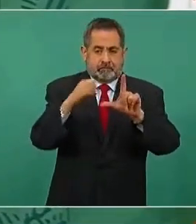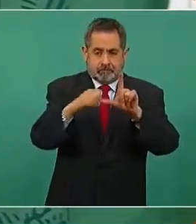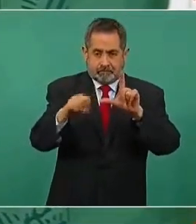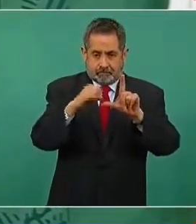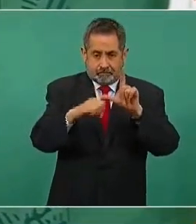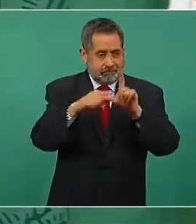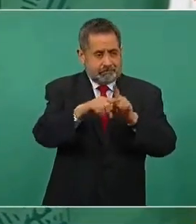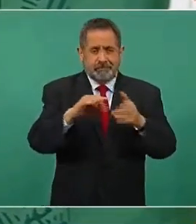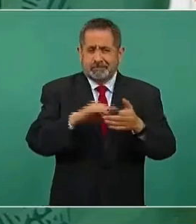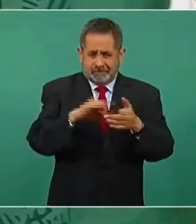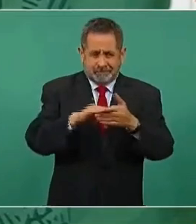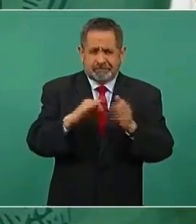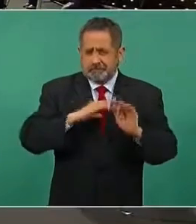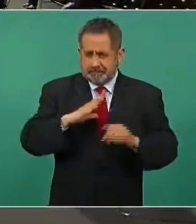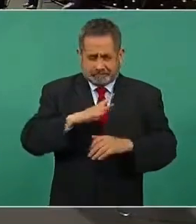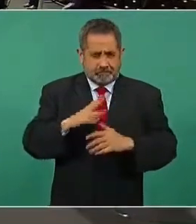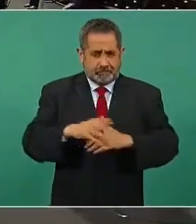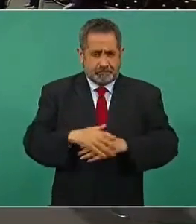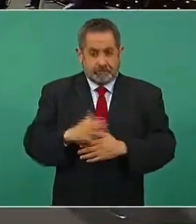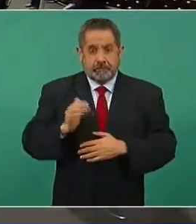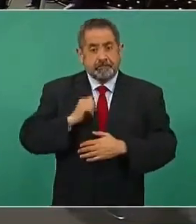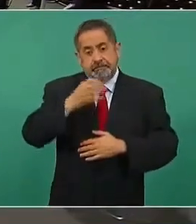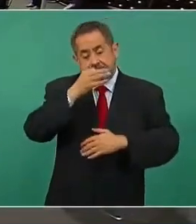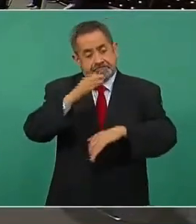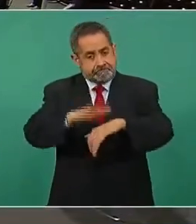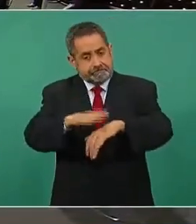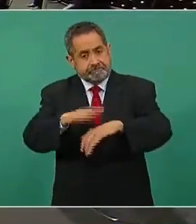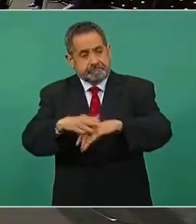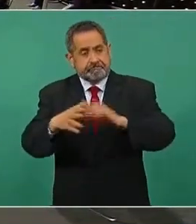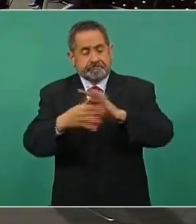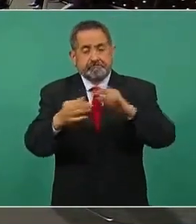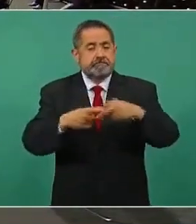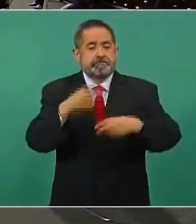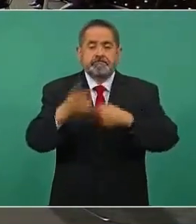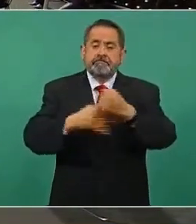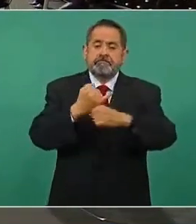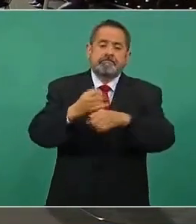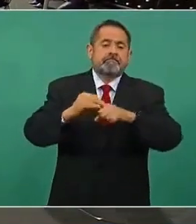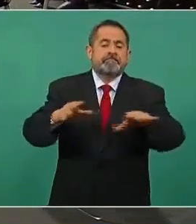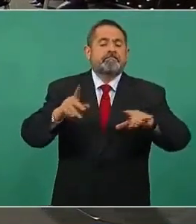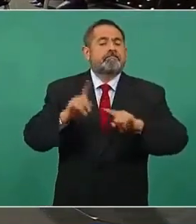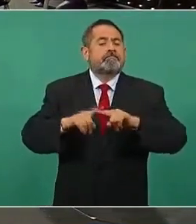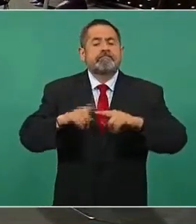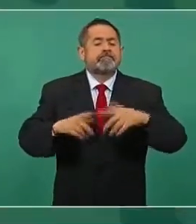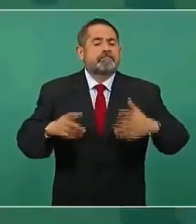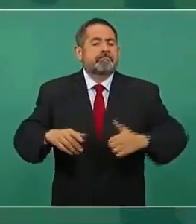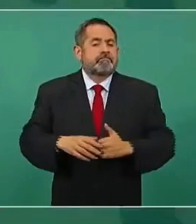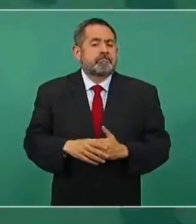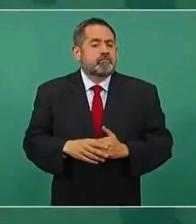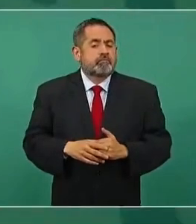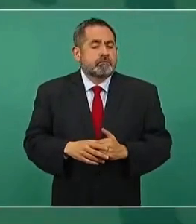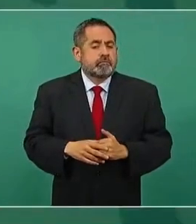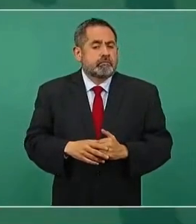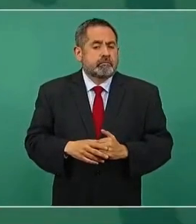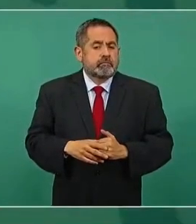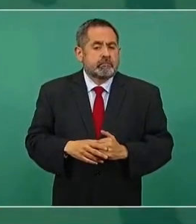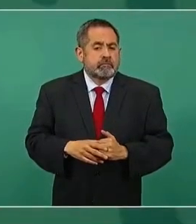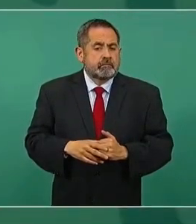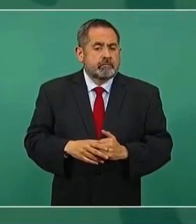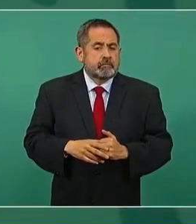Aquí aprovecho para también informar que